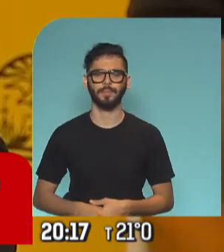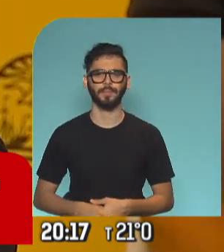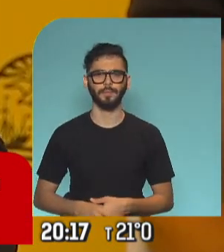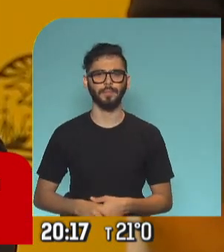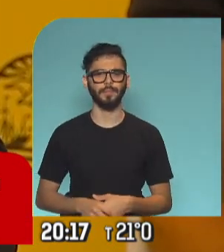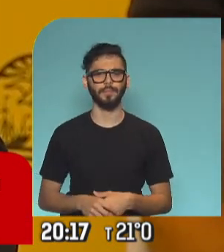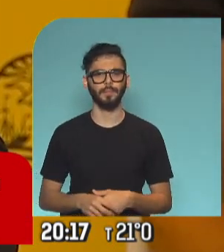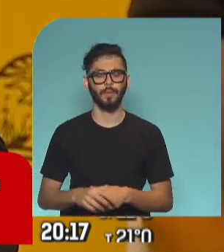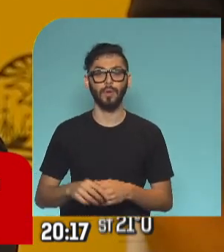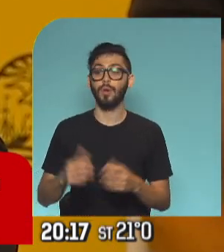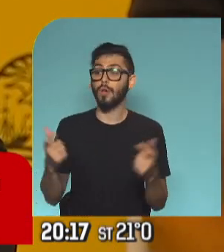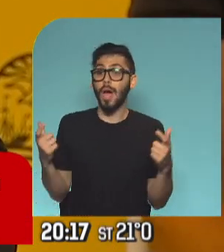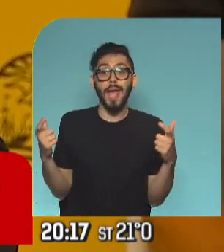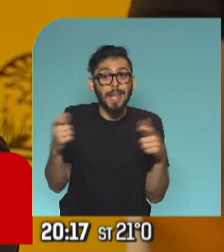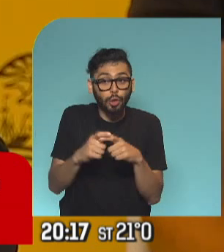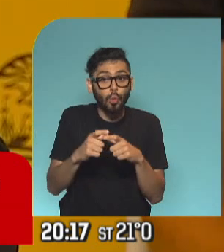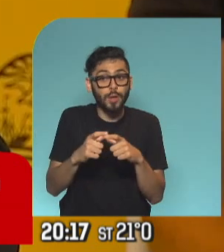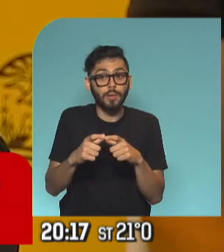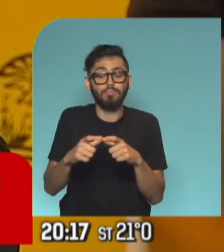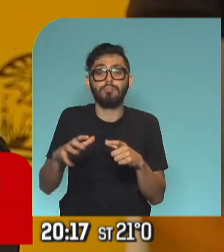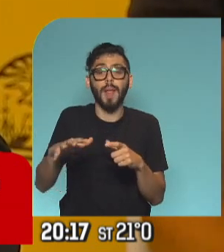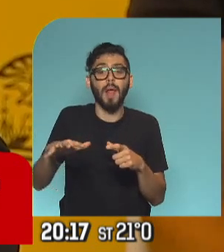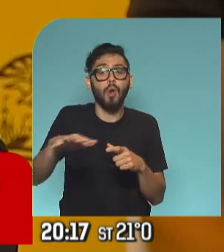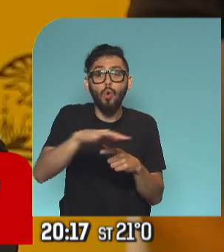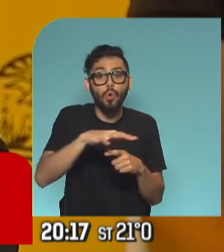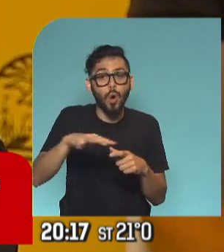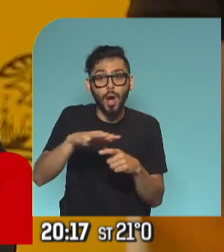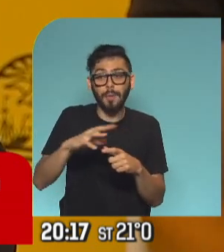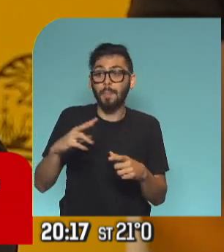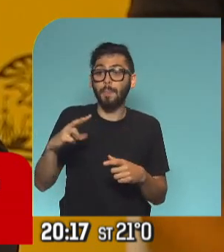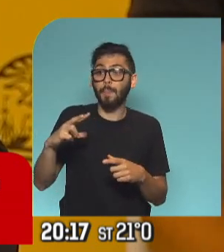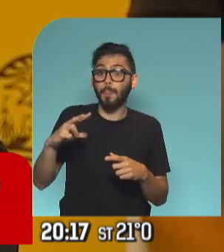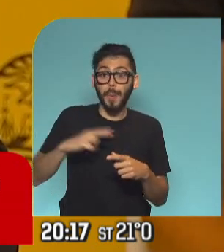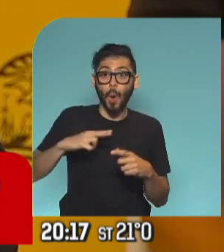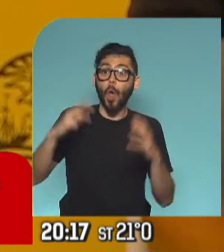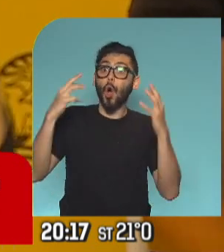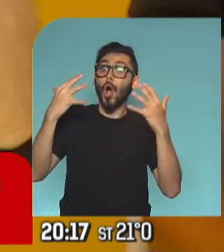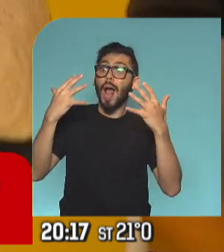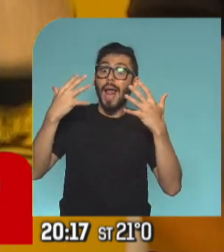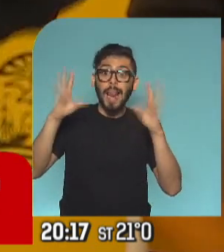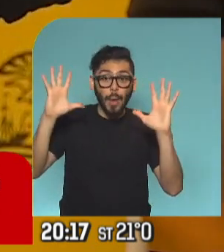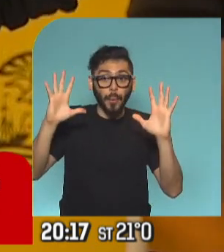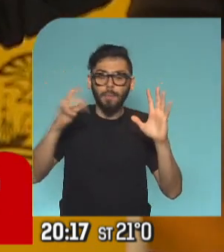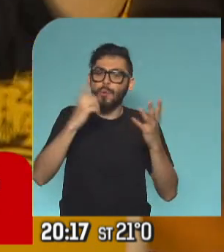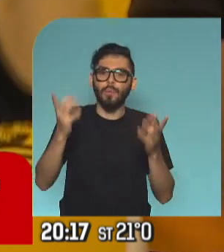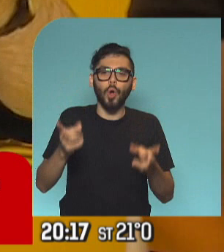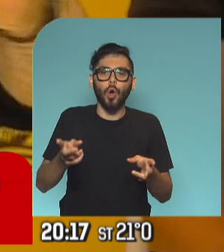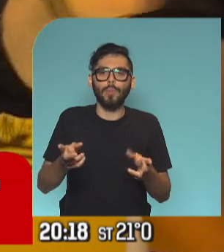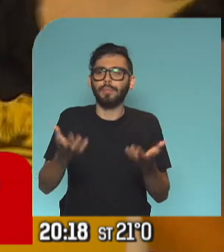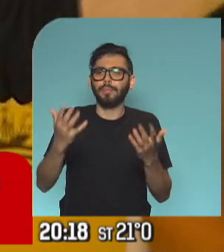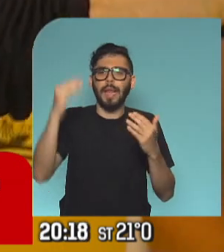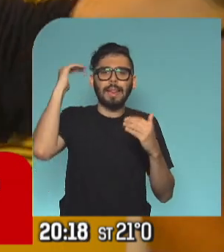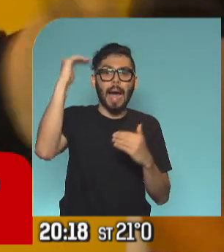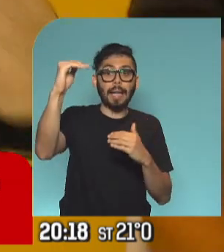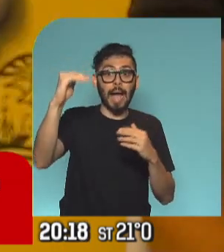Vamos a poder reunirnos en espacios privados al aire libre. Una terraza, el jardín de